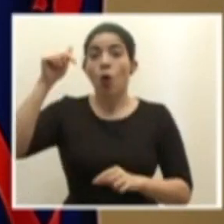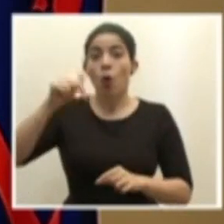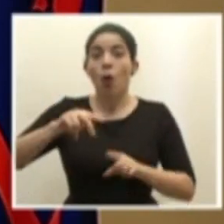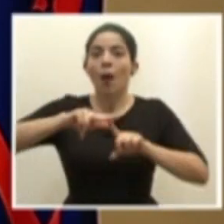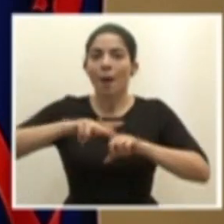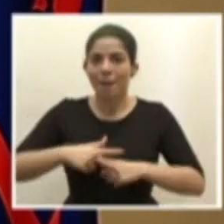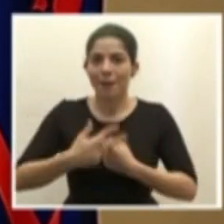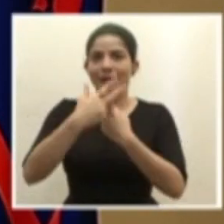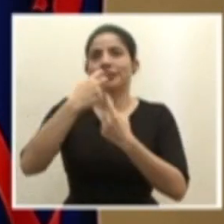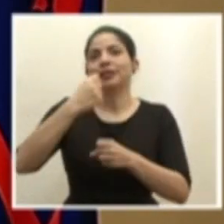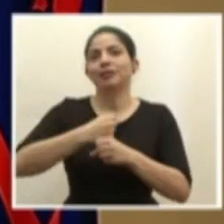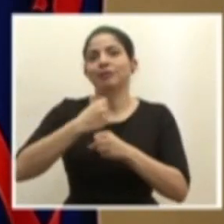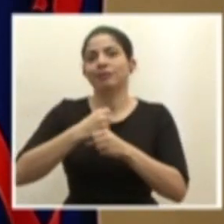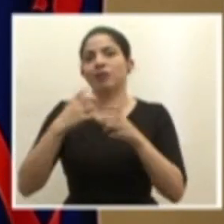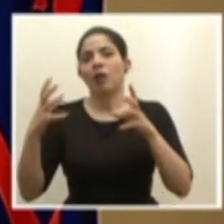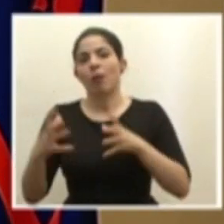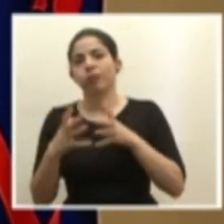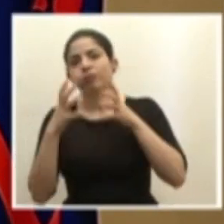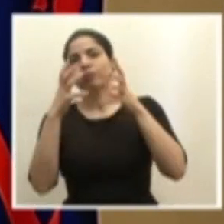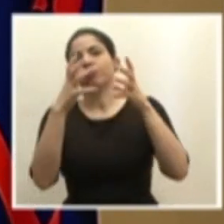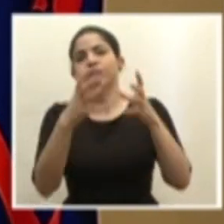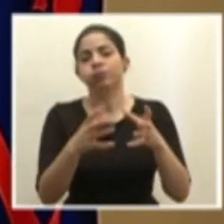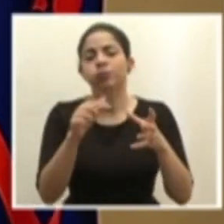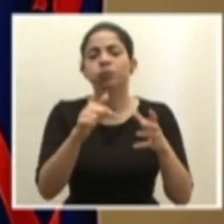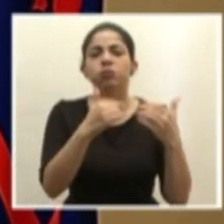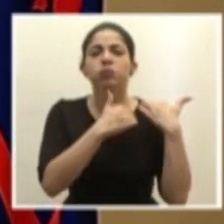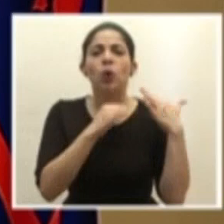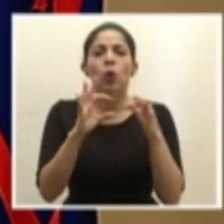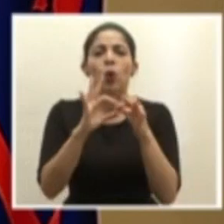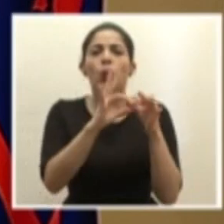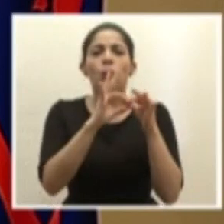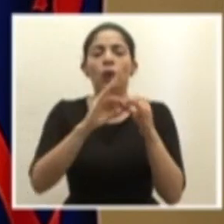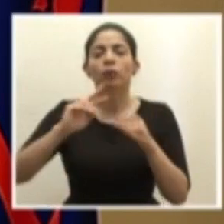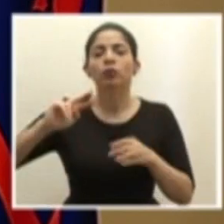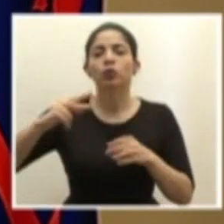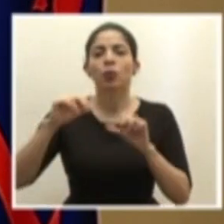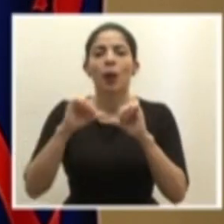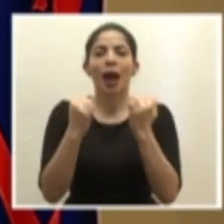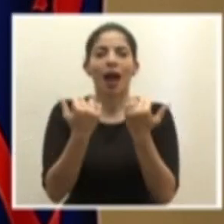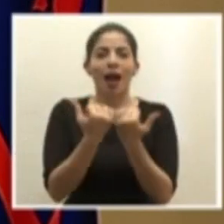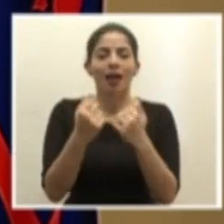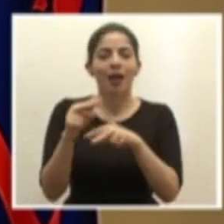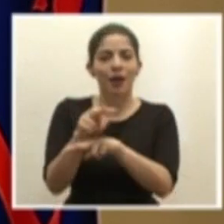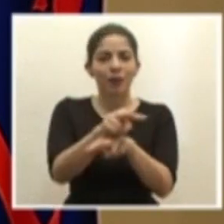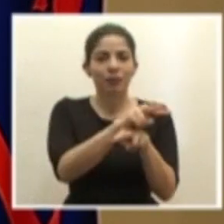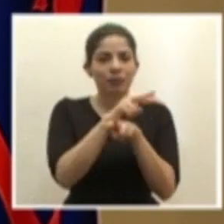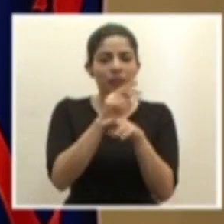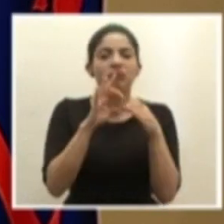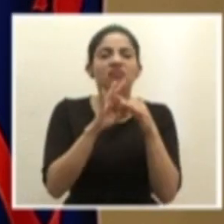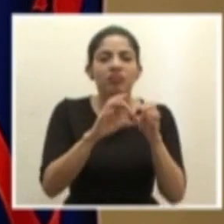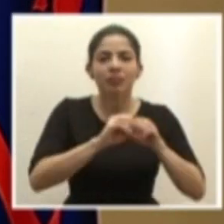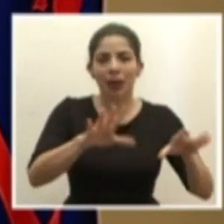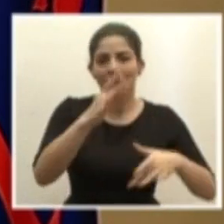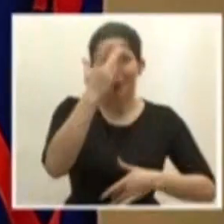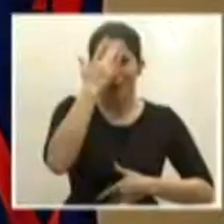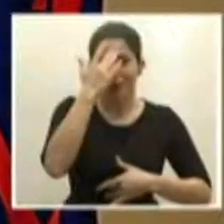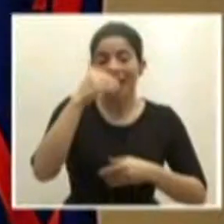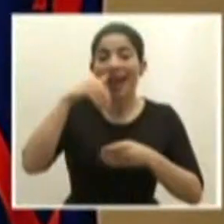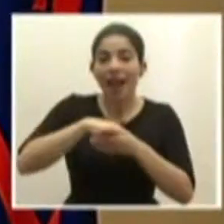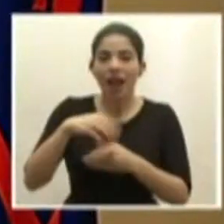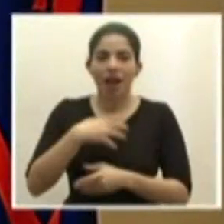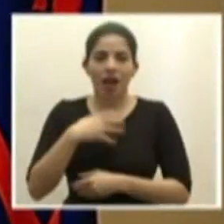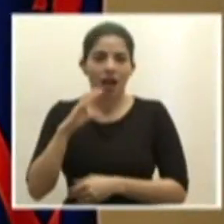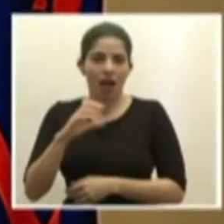inicia el operativo. Está coordinado por la subárea de vigilancia epidemiológica de la Caja,